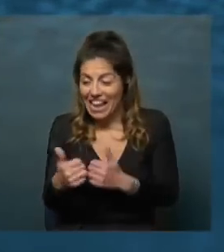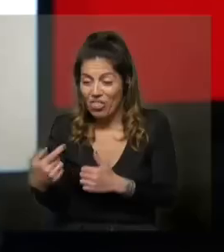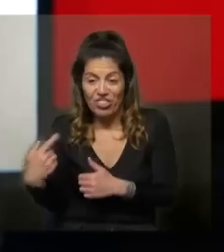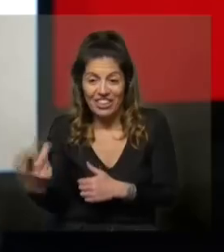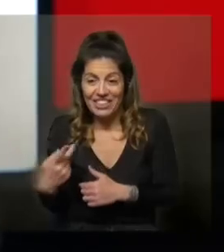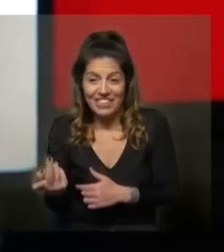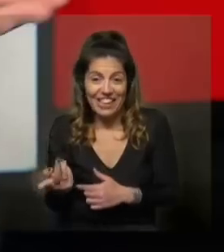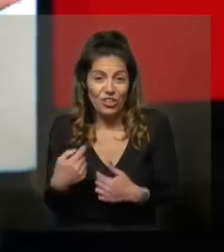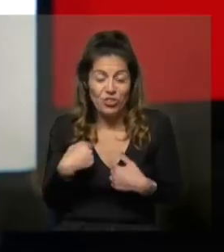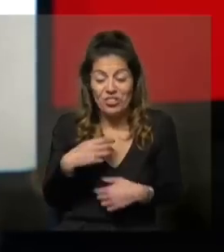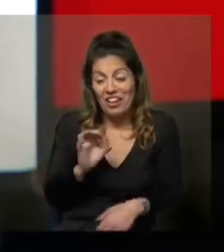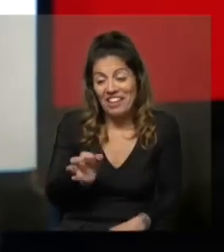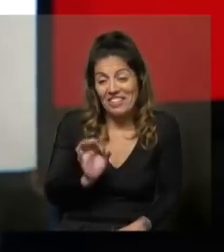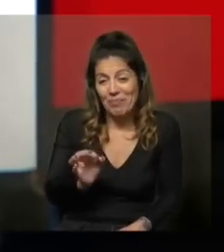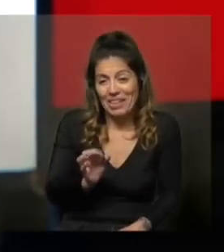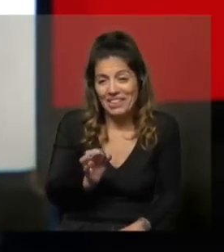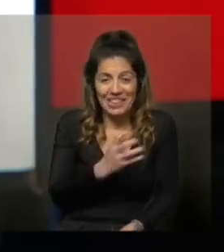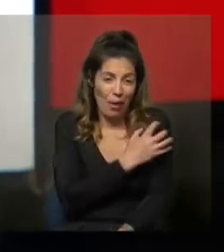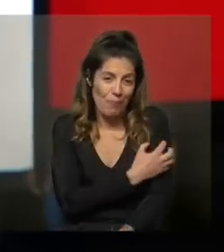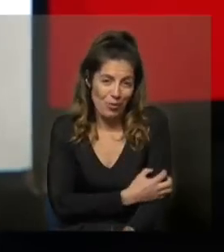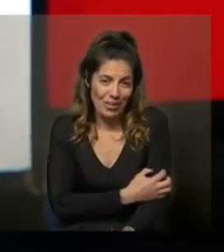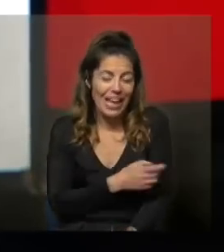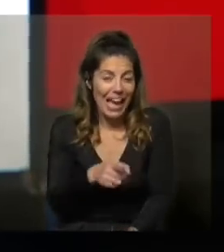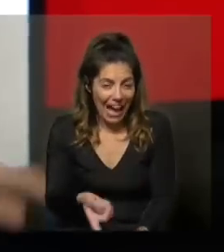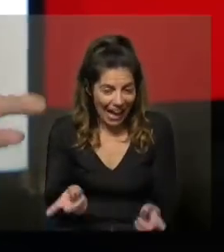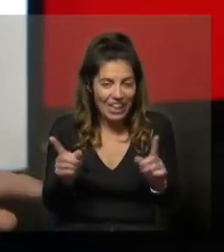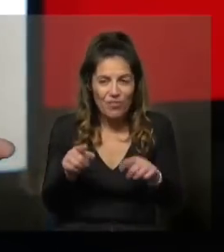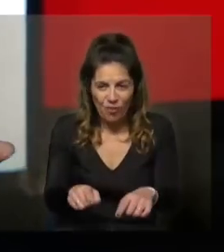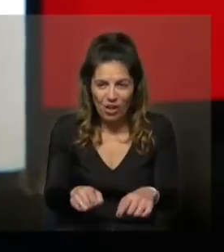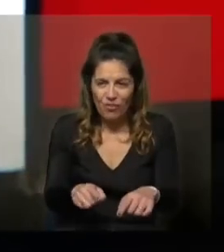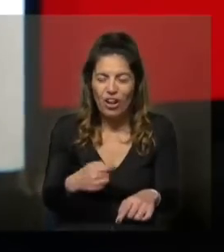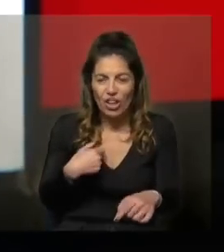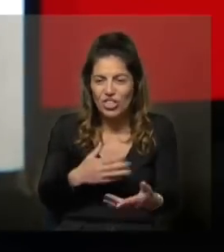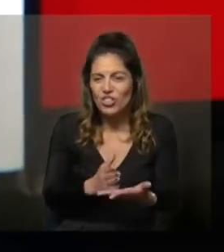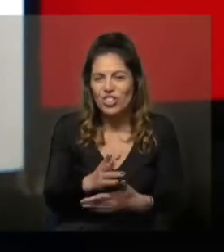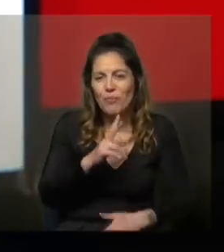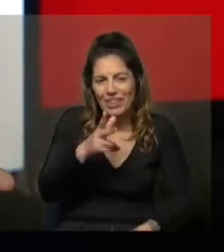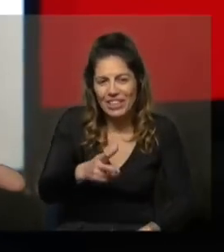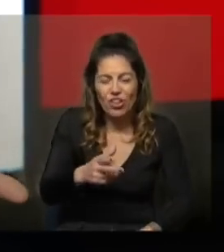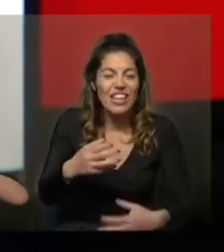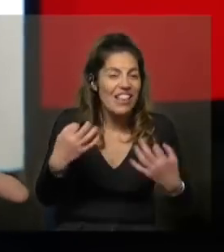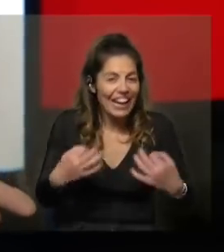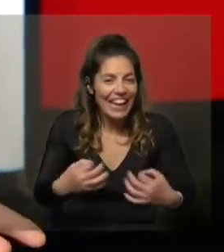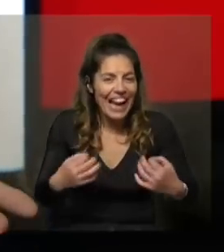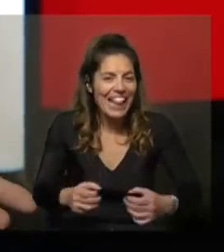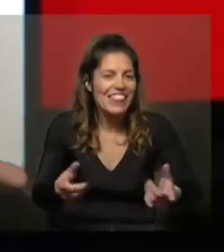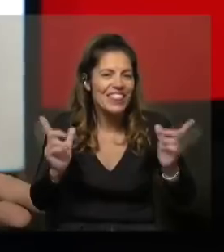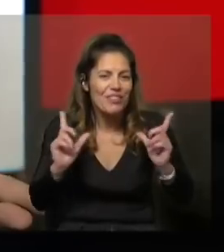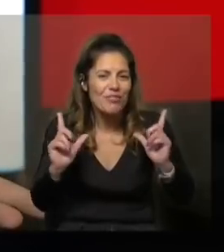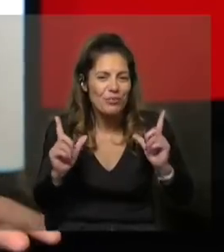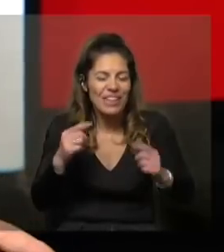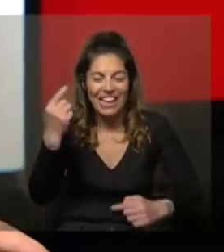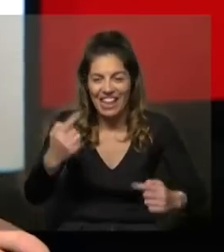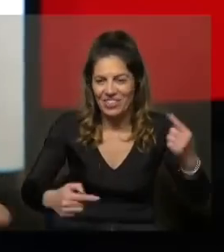las hermanitas a lo que yo siempre predico y que es el real disfrute de la diversidad